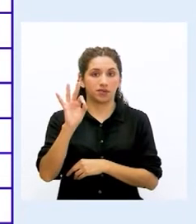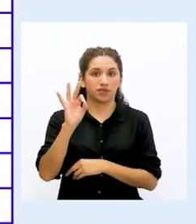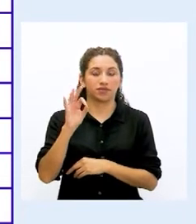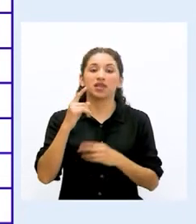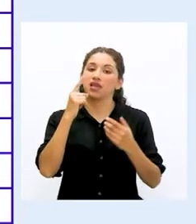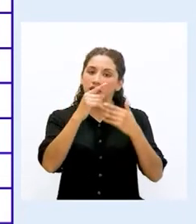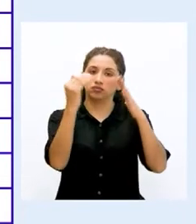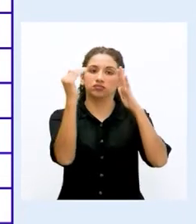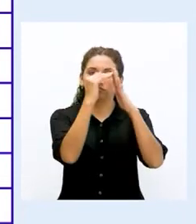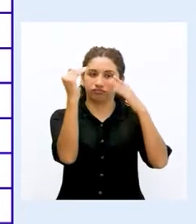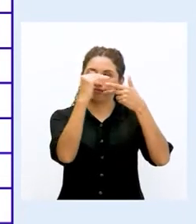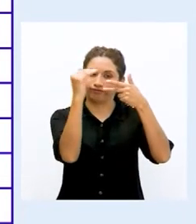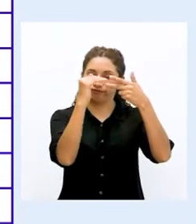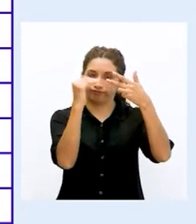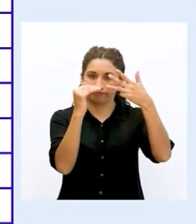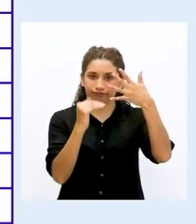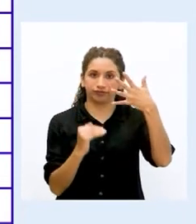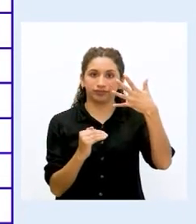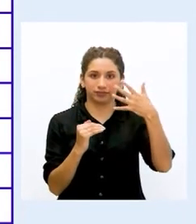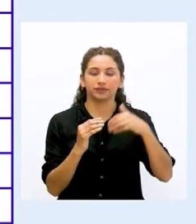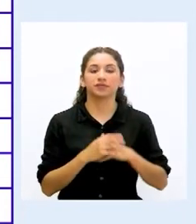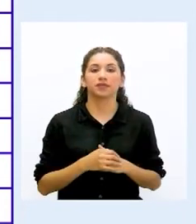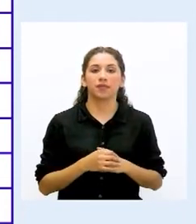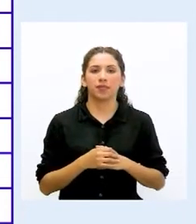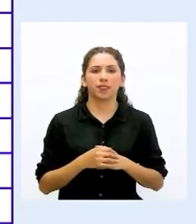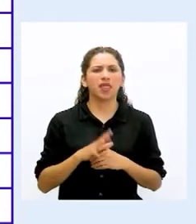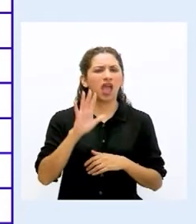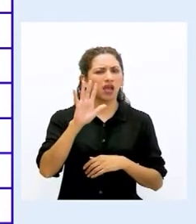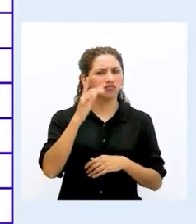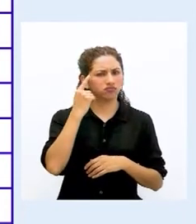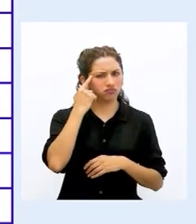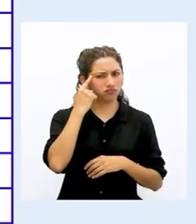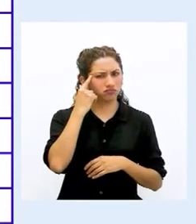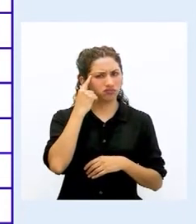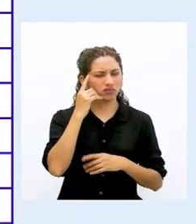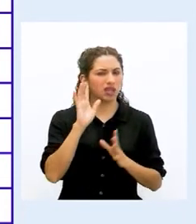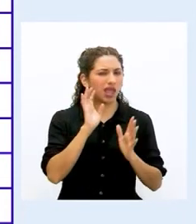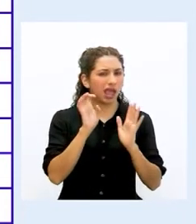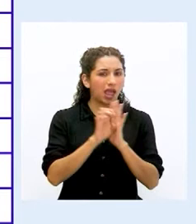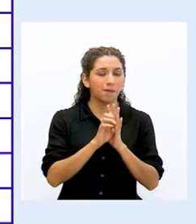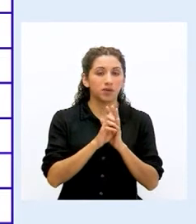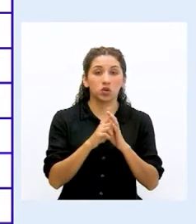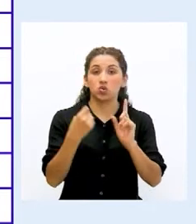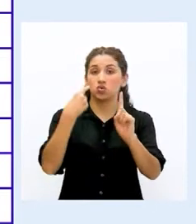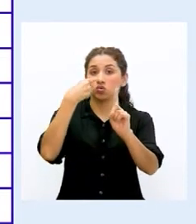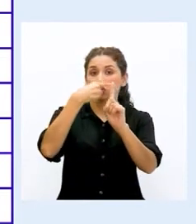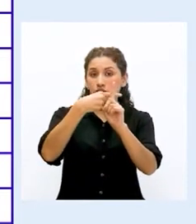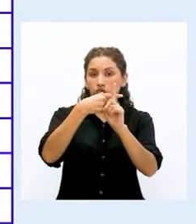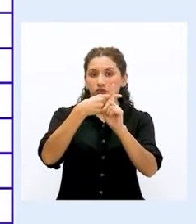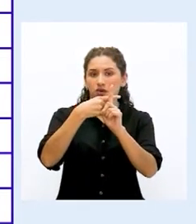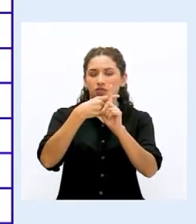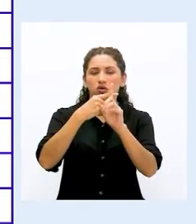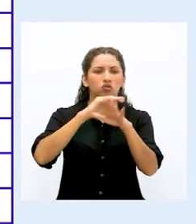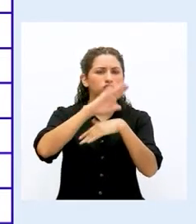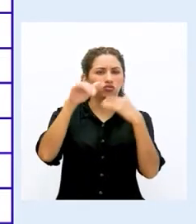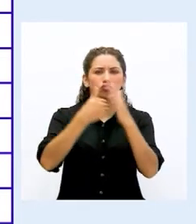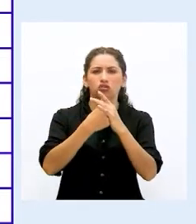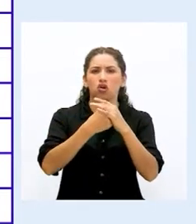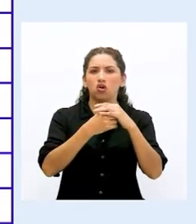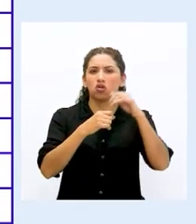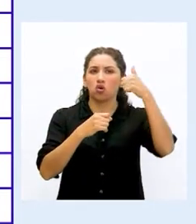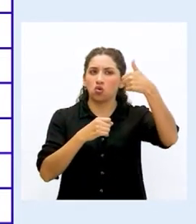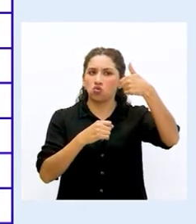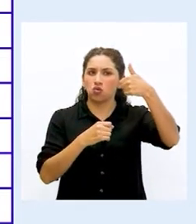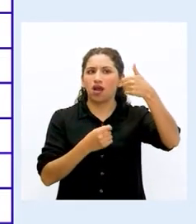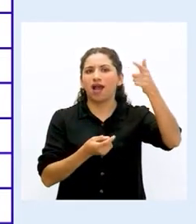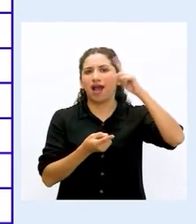podemos seguir completando la tabla. Si mal no recuerdo, si sumamos las frecuencias relativas de todos los intervalos,